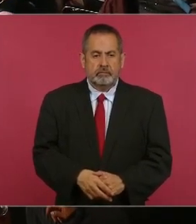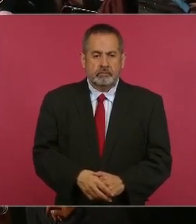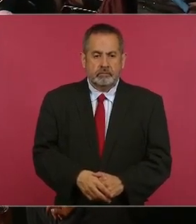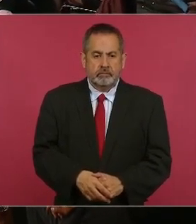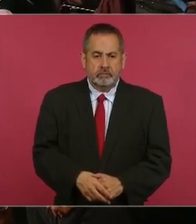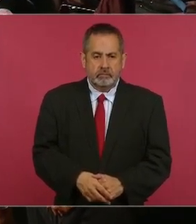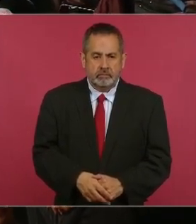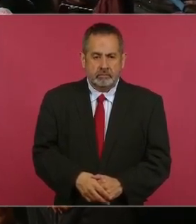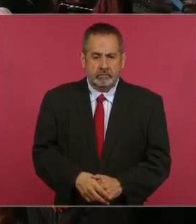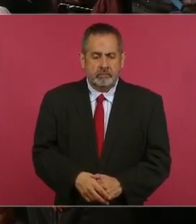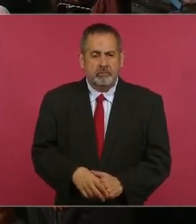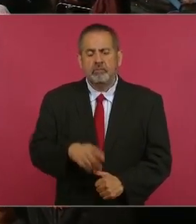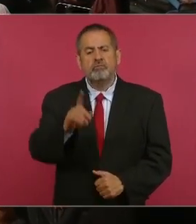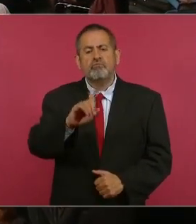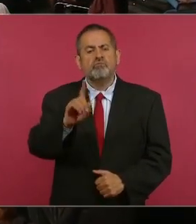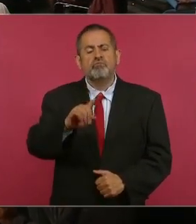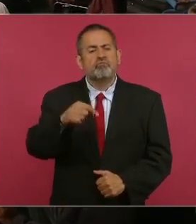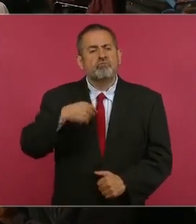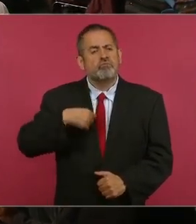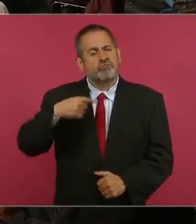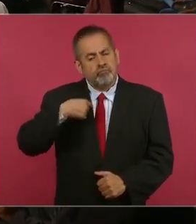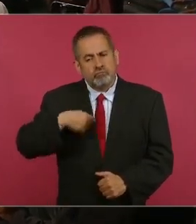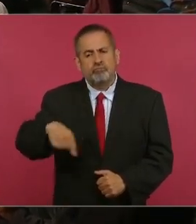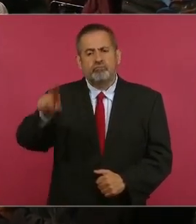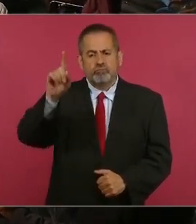No, voy a una gira